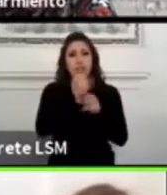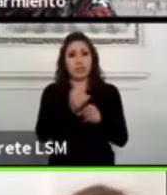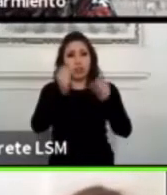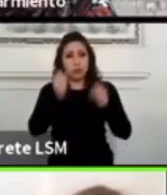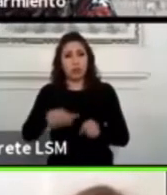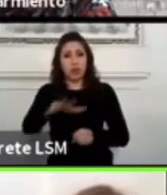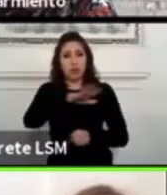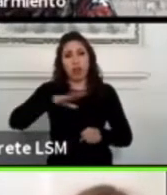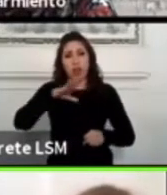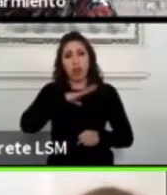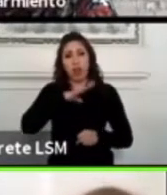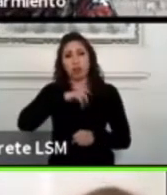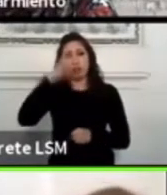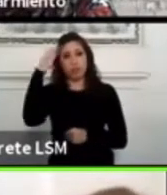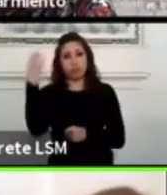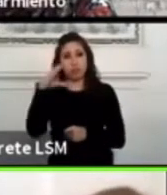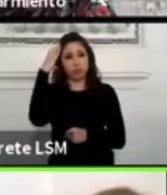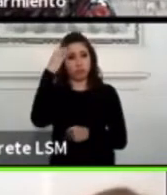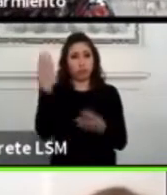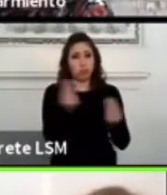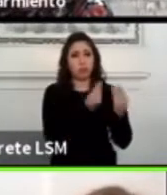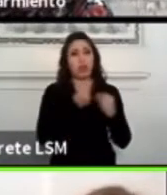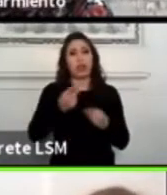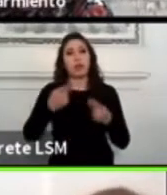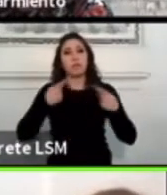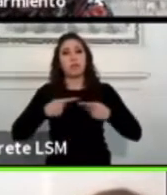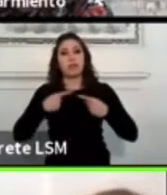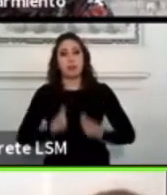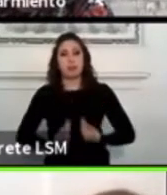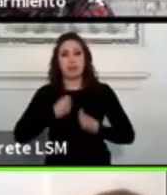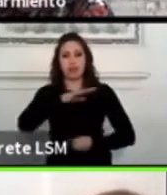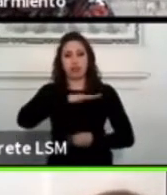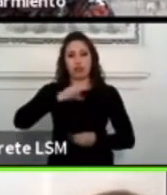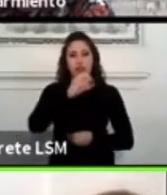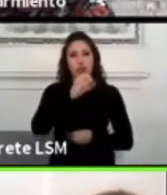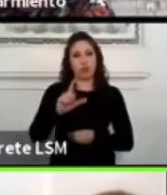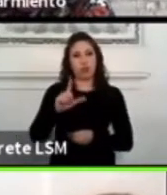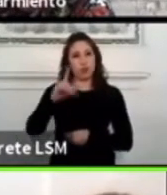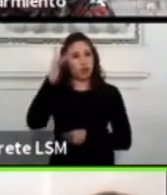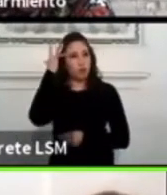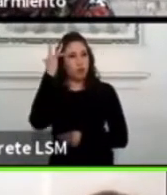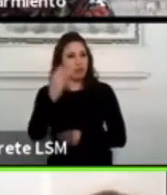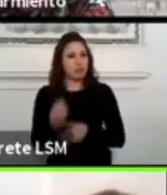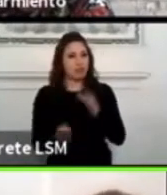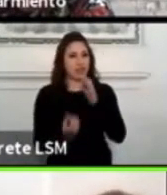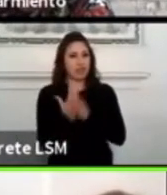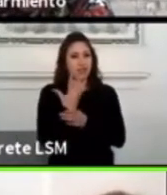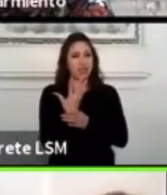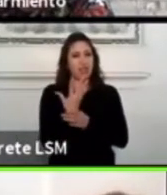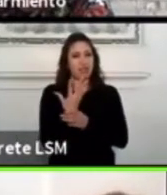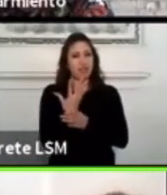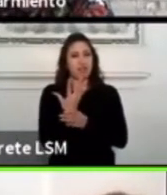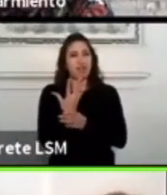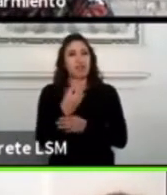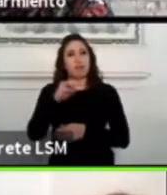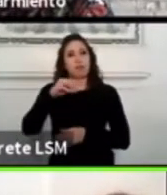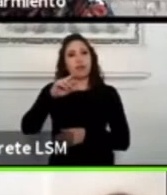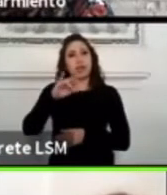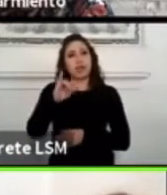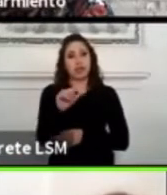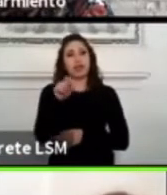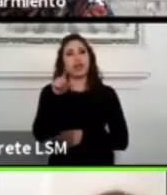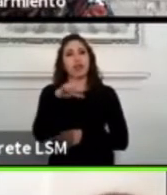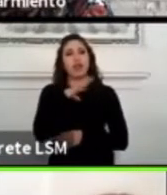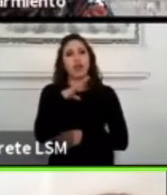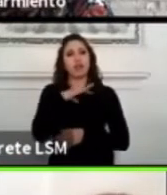quisiera transmitir el sentir de las vecinas y vecinos de la colonia Nueva Santa María. Pues en reiteradas ocasiones han reportado un